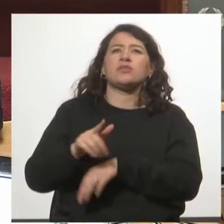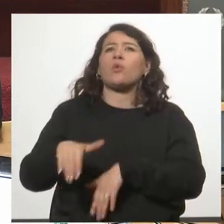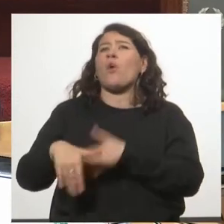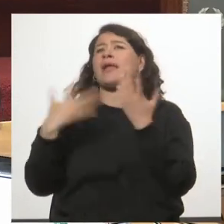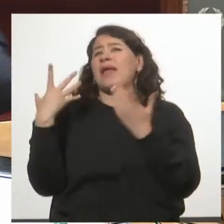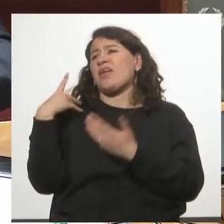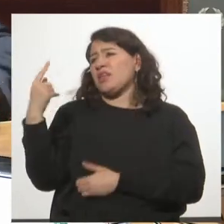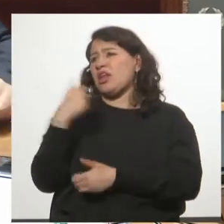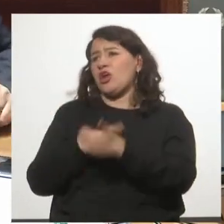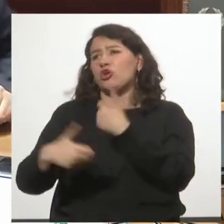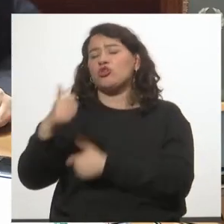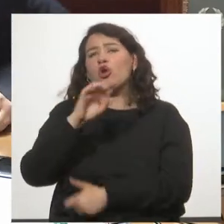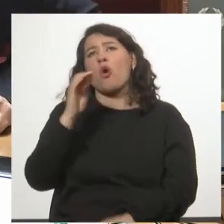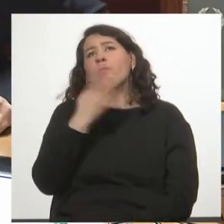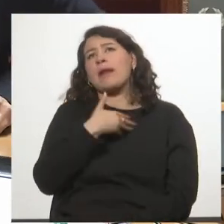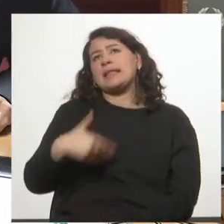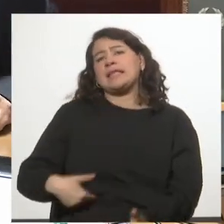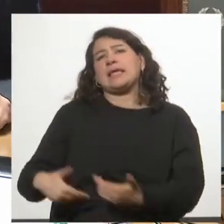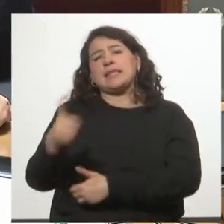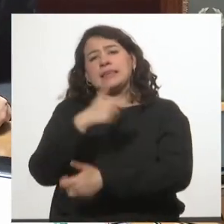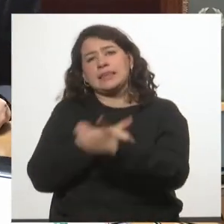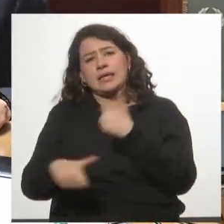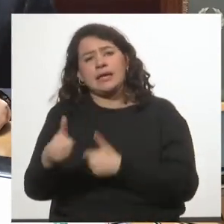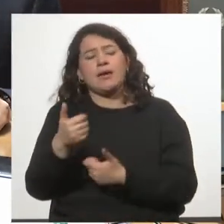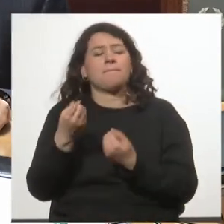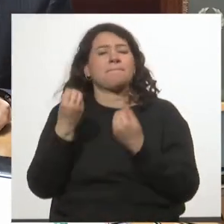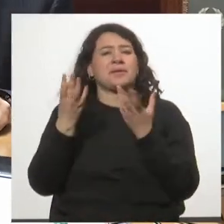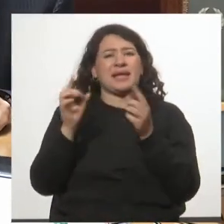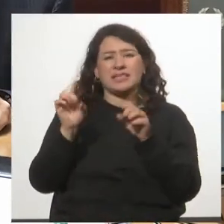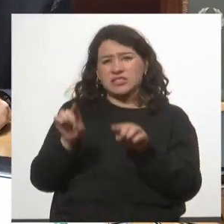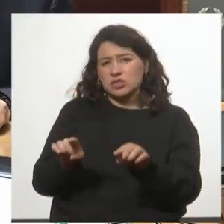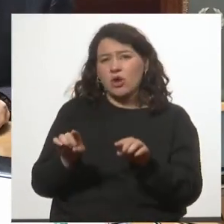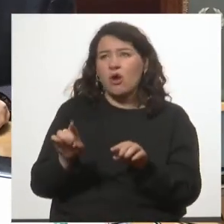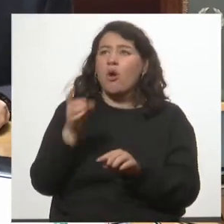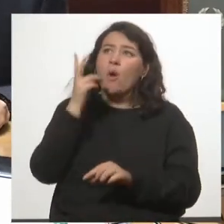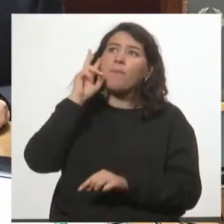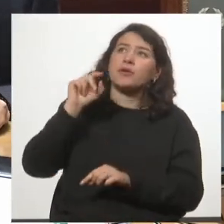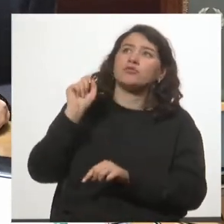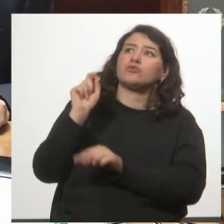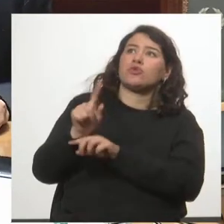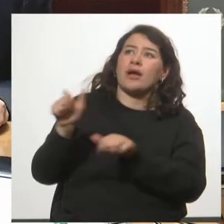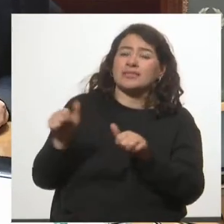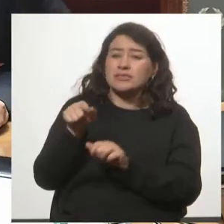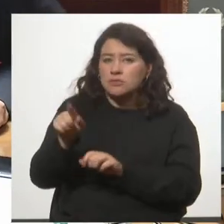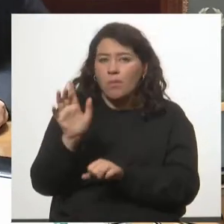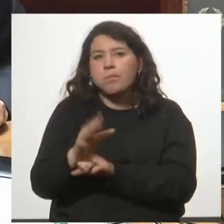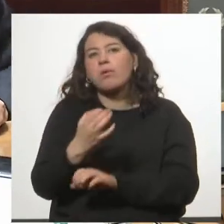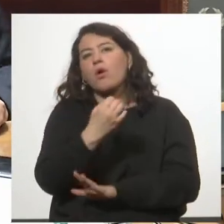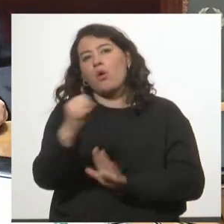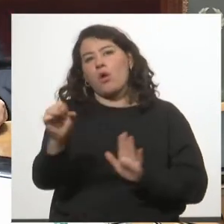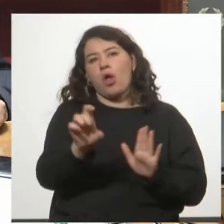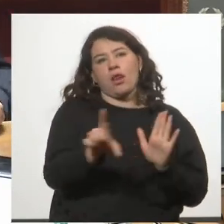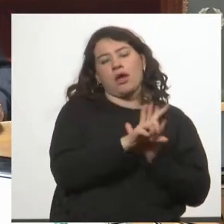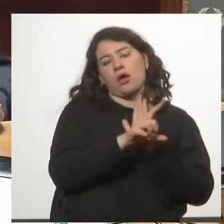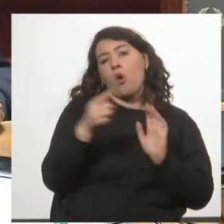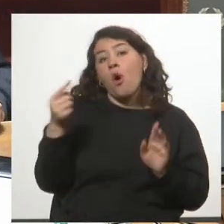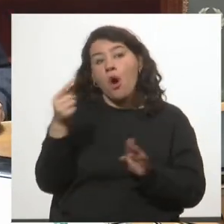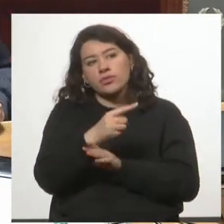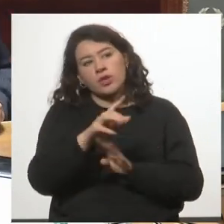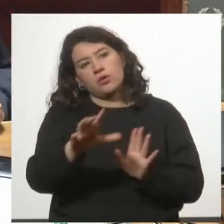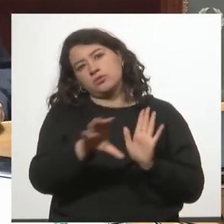turno ni presidente de turno porque eso le está haciendo violentar la ley y violentar la